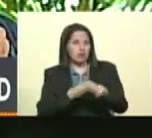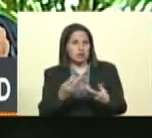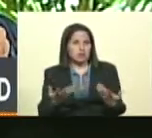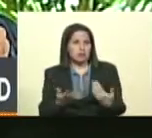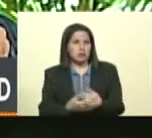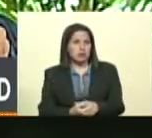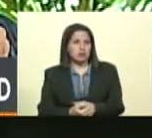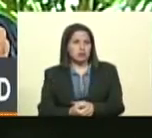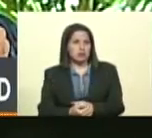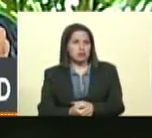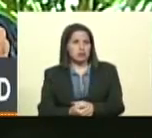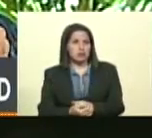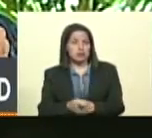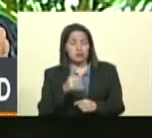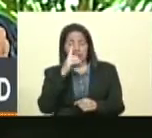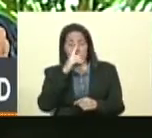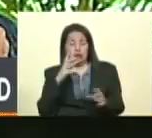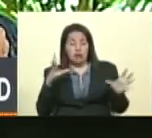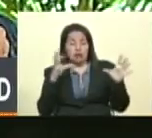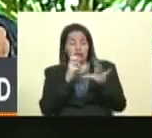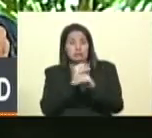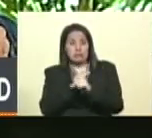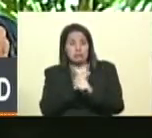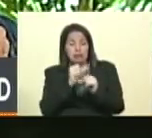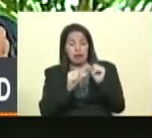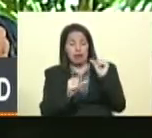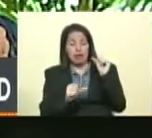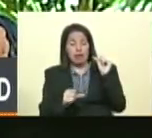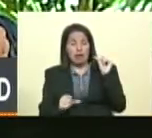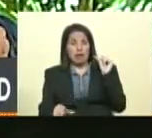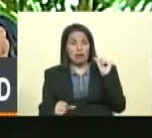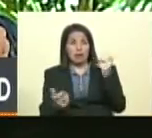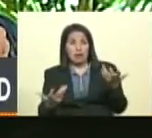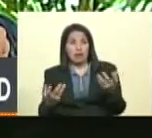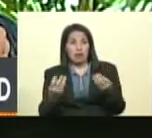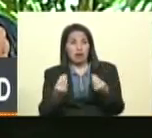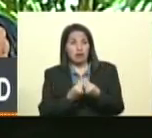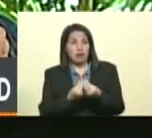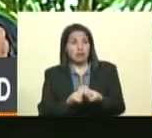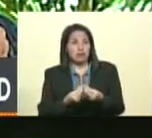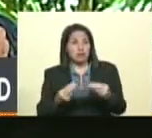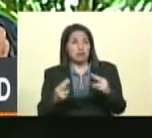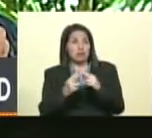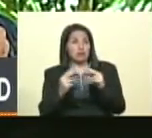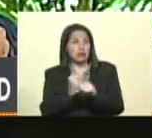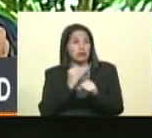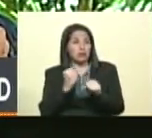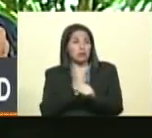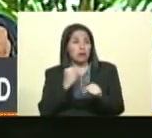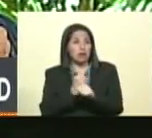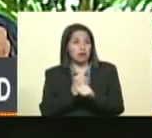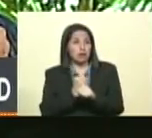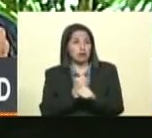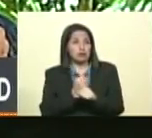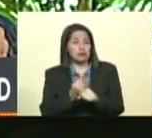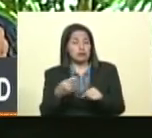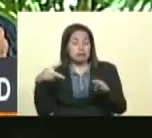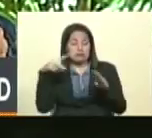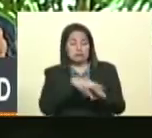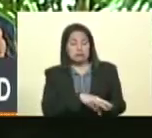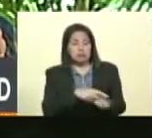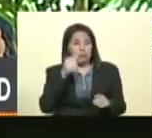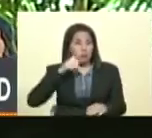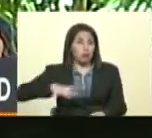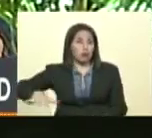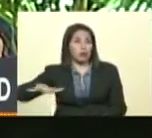donde venimos, de una noche larga neoliberal que arrebató derechos y destruyó derechos a los trabajadores y trabajadoras y sumió en la miseria a nuestro pueblo.